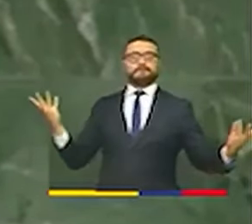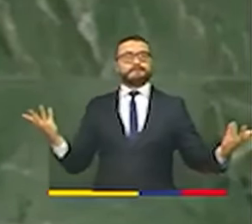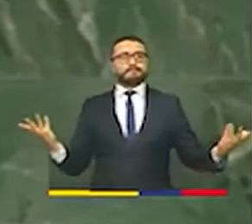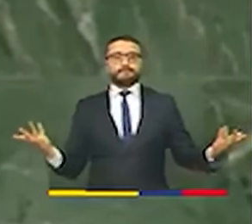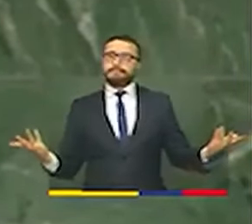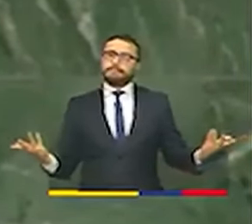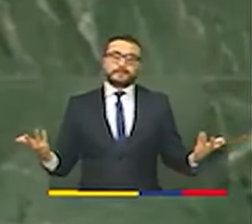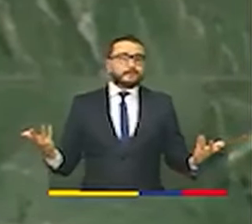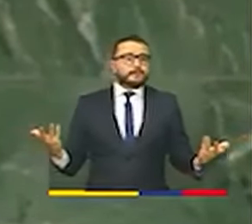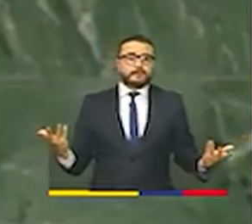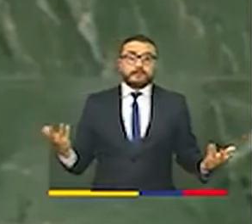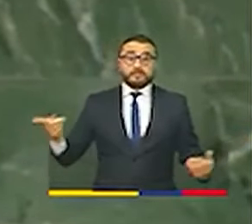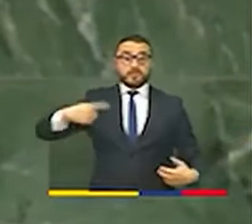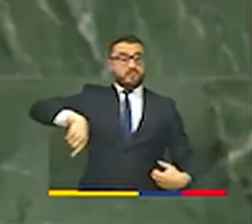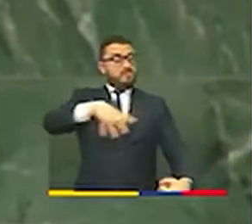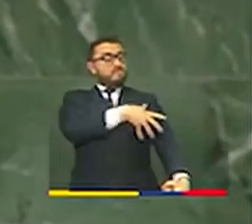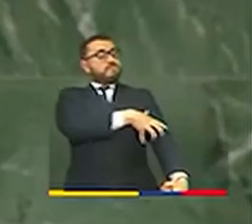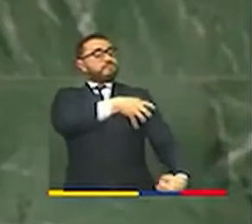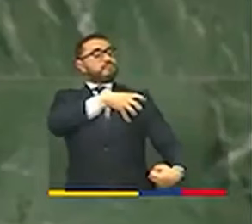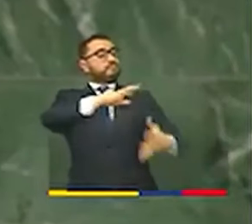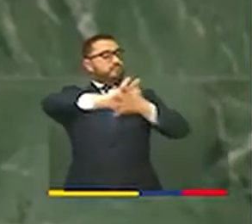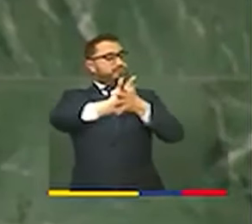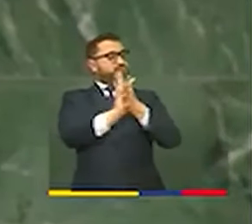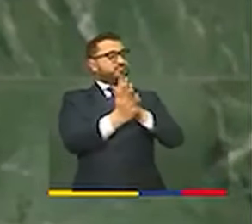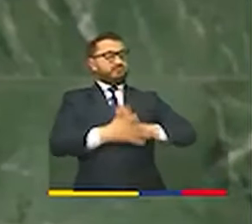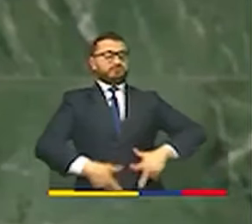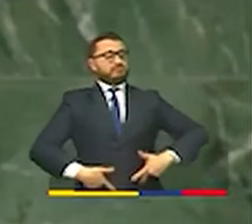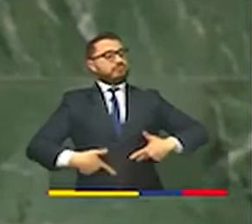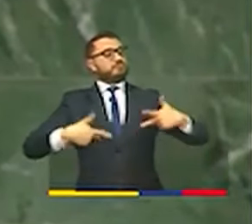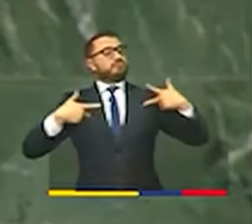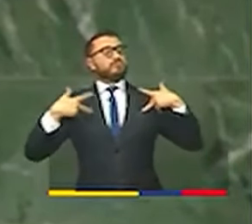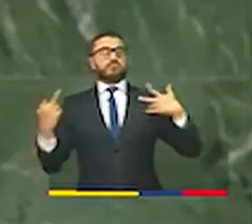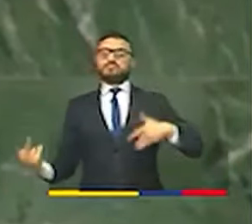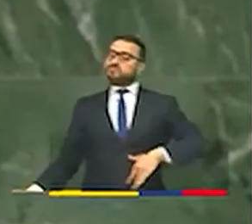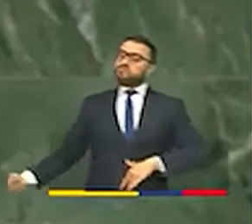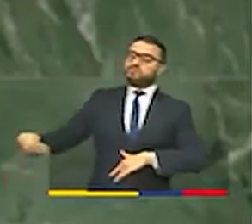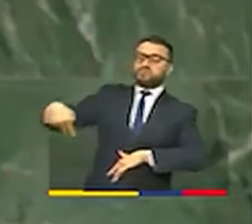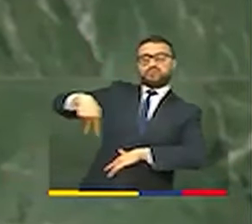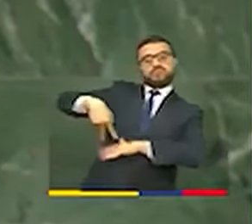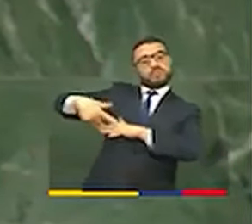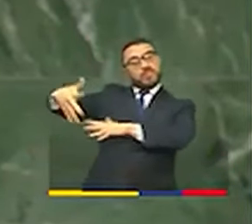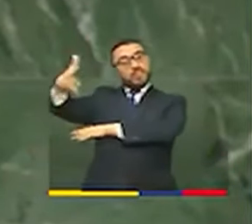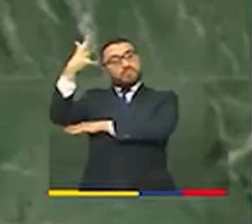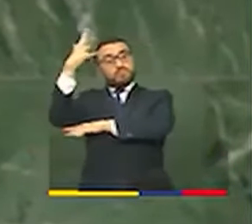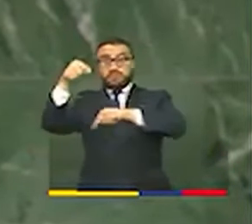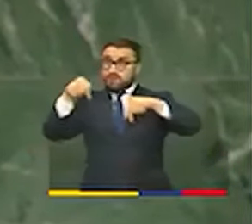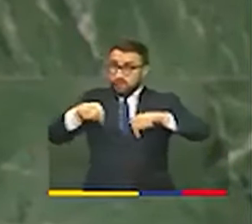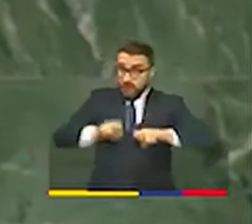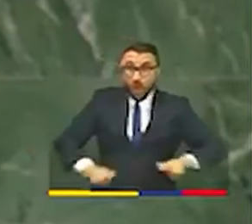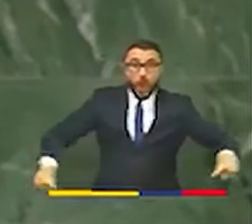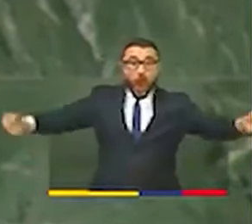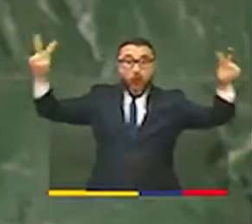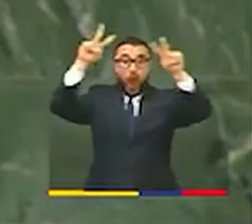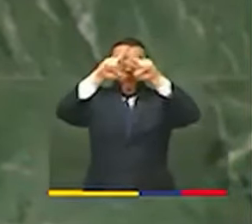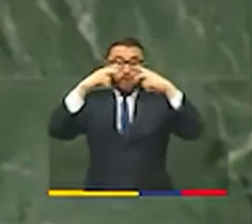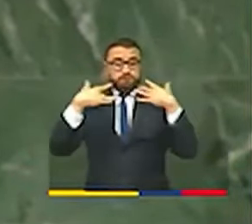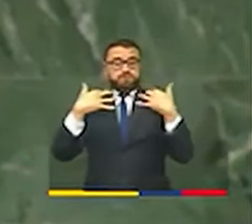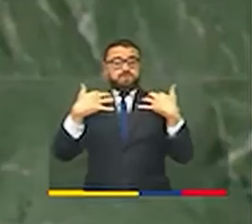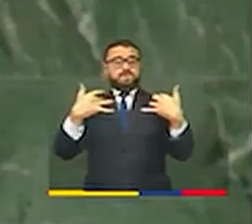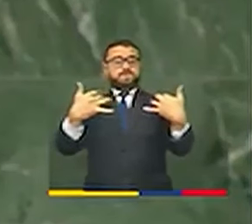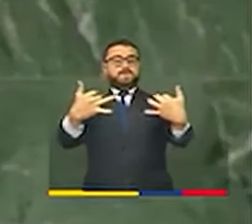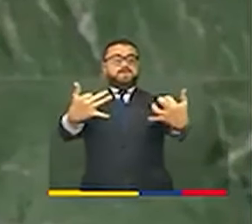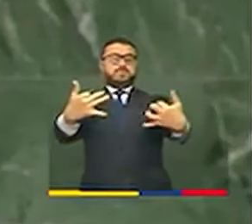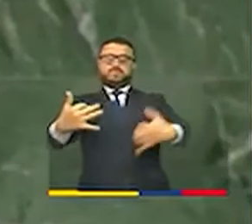vida lo que da volumen a la voz en el recinto de las Naciones Unidas y congrega a la mayoría